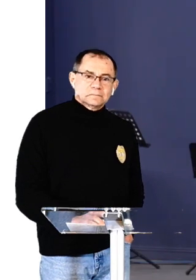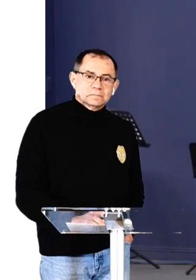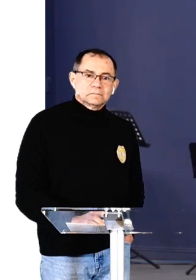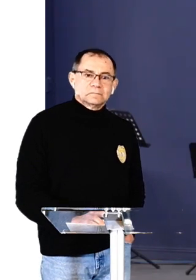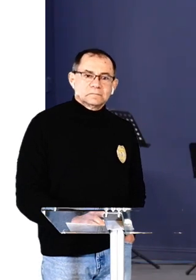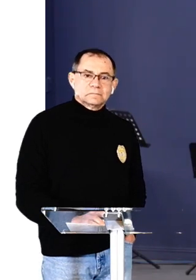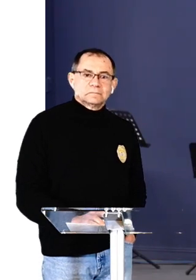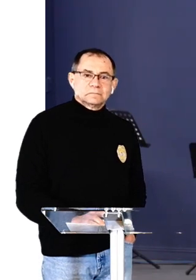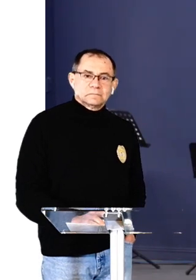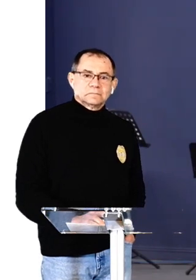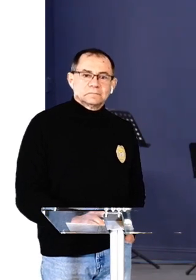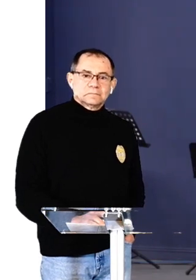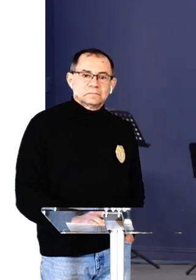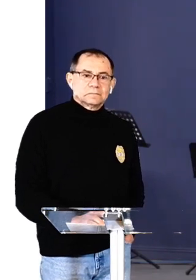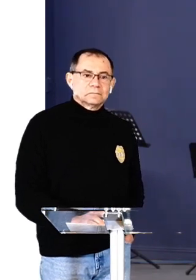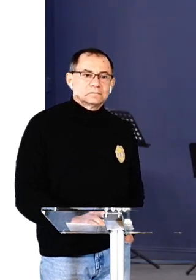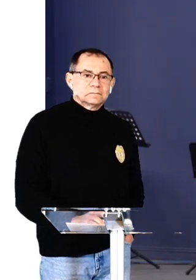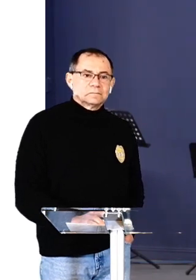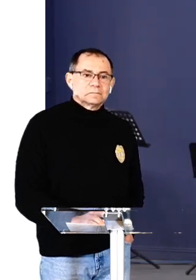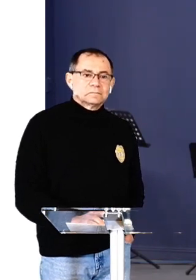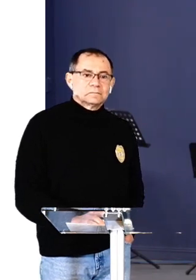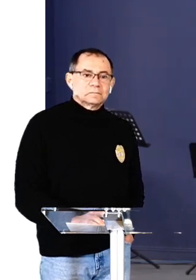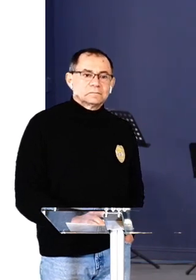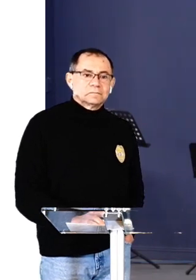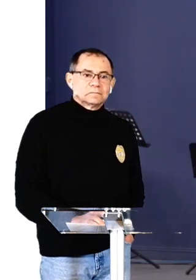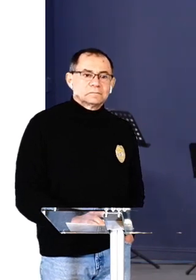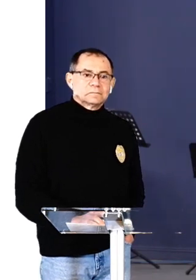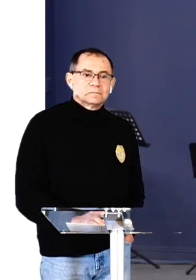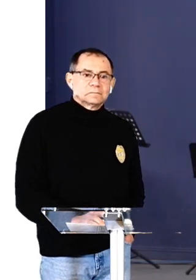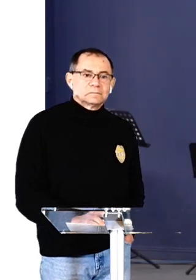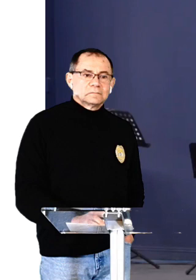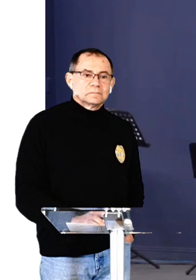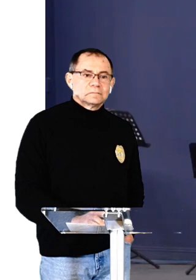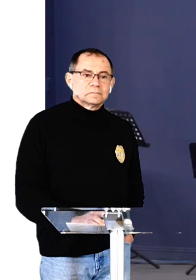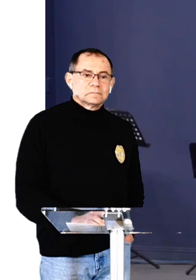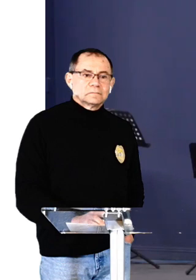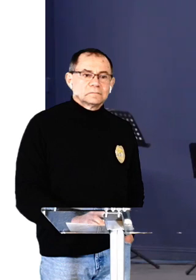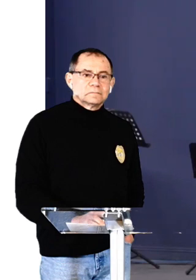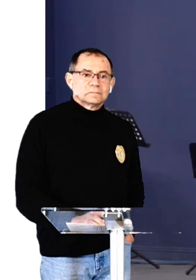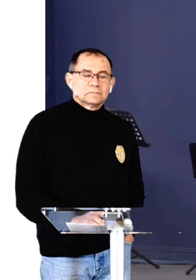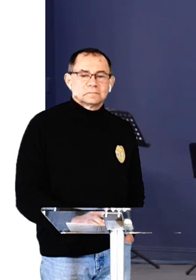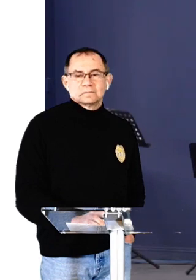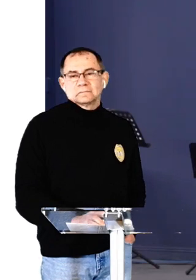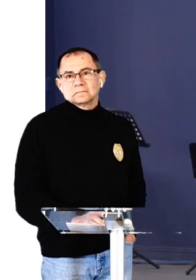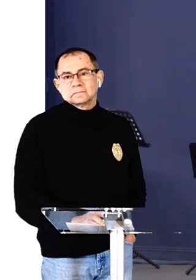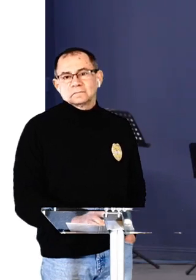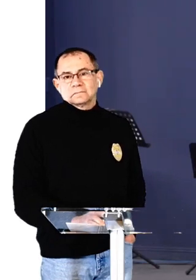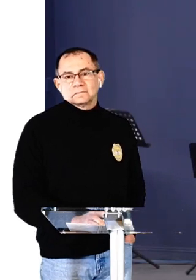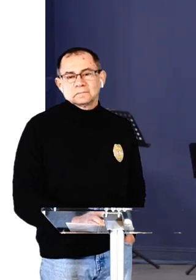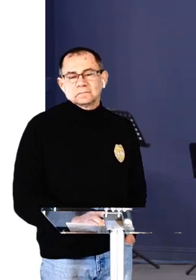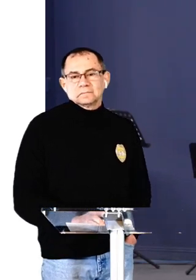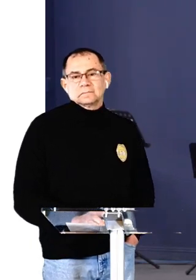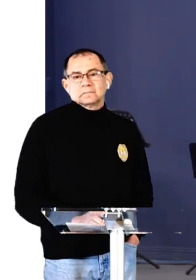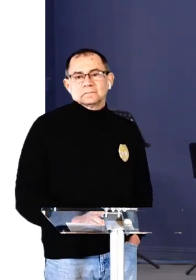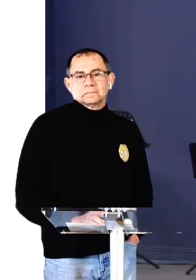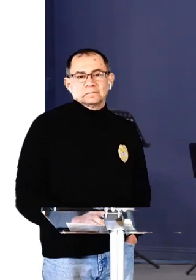se enseña en la Escuela de Cristo Libera. Amén. Ahora le toca el turno a nuestra hermana